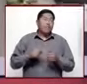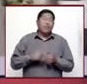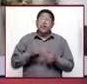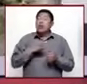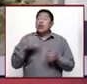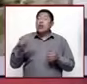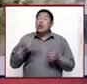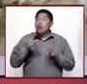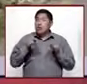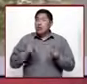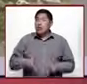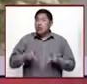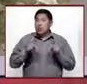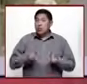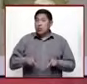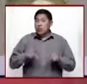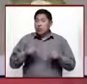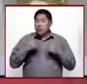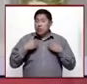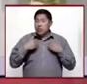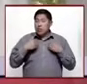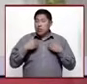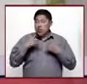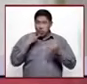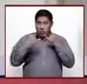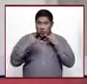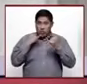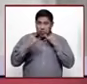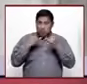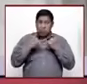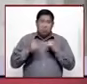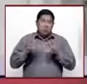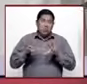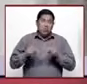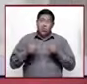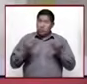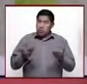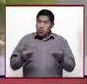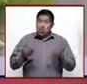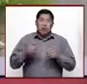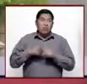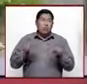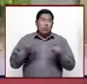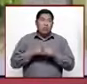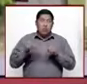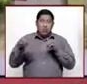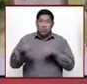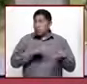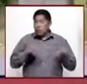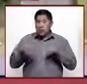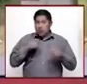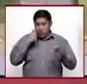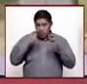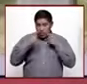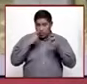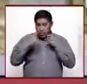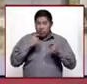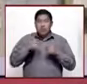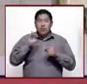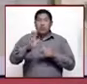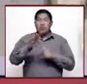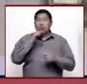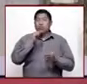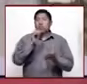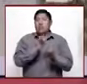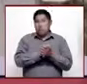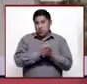Crimen. A la persona que se tenía como referencia no se encuentra, sin embargo, se está realizando la notificación a la esposa